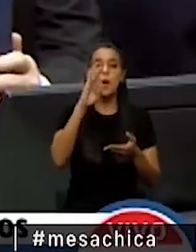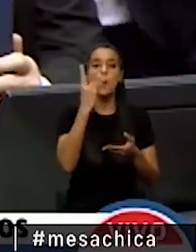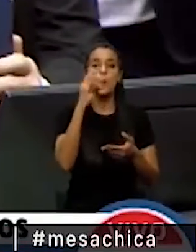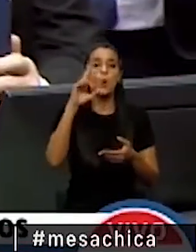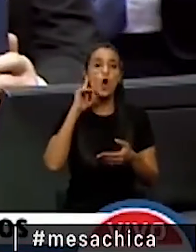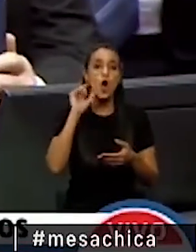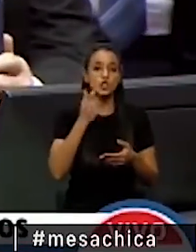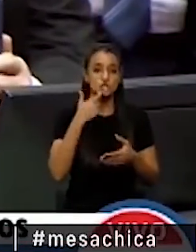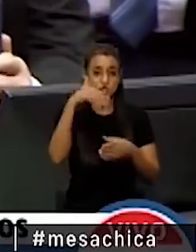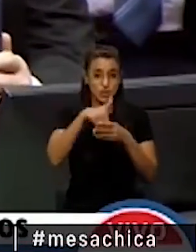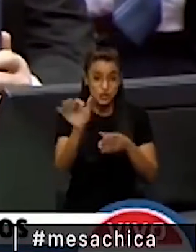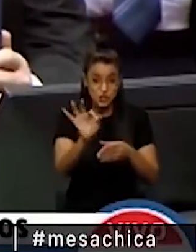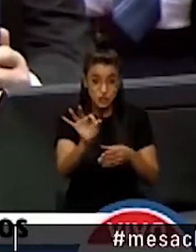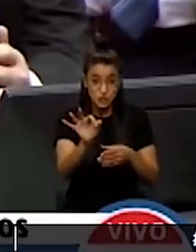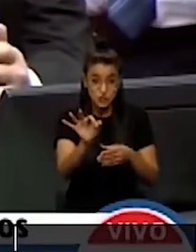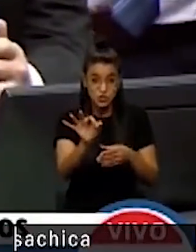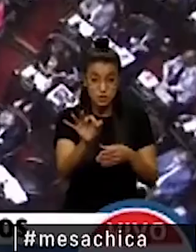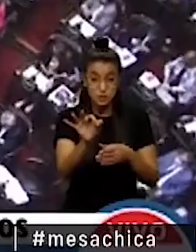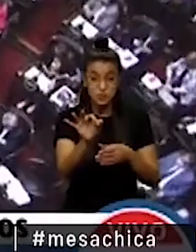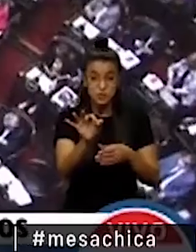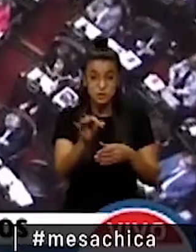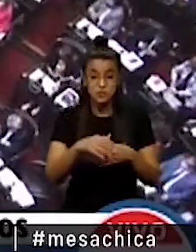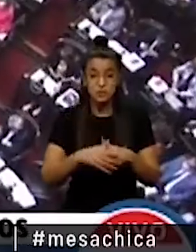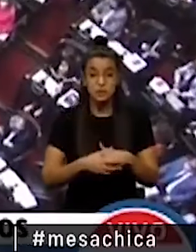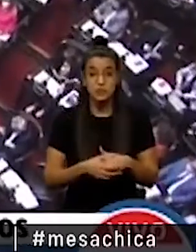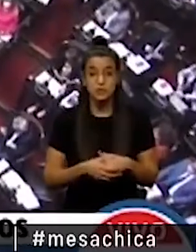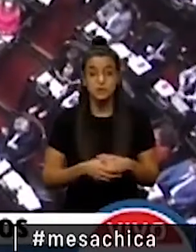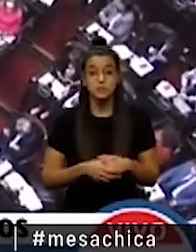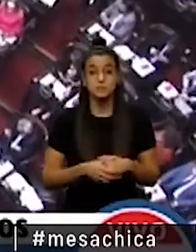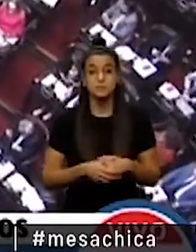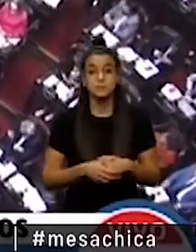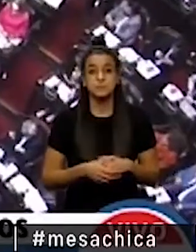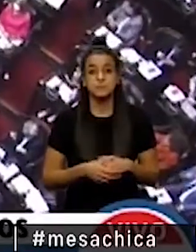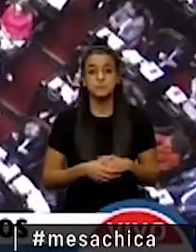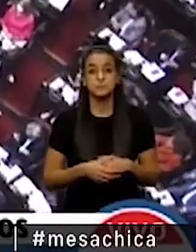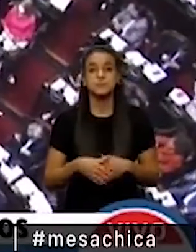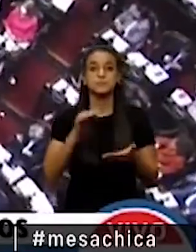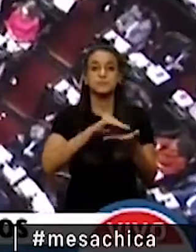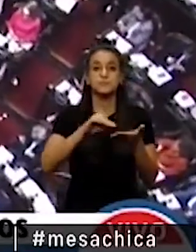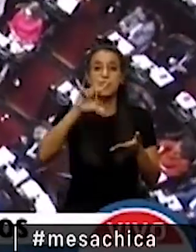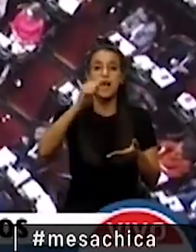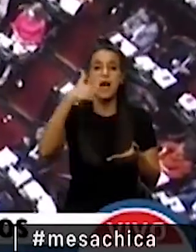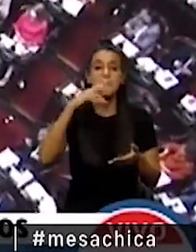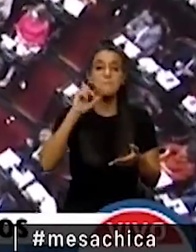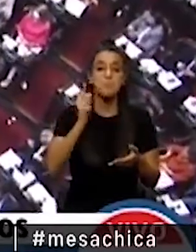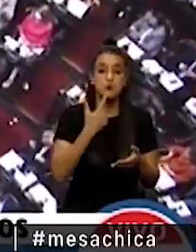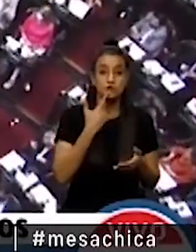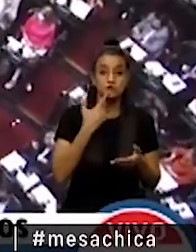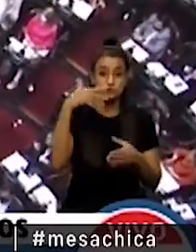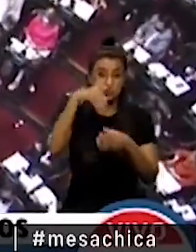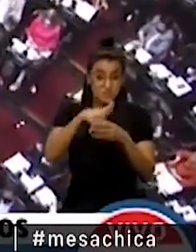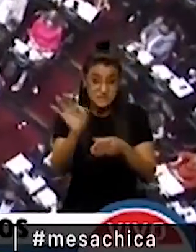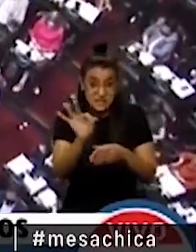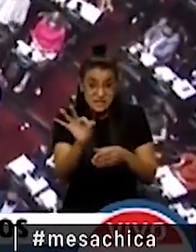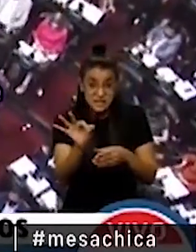si haces un cambio en la fórmula, que el octógono se reduzca. Ahí está, vamos a escuchar qué es lo que dice en este Diputado caso. Diputado Campos, es abstención.